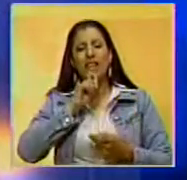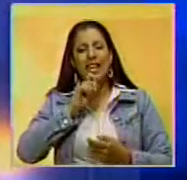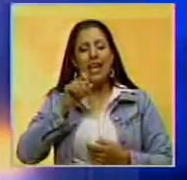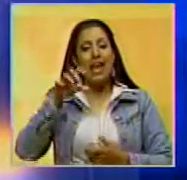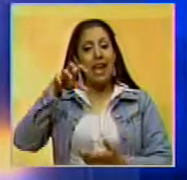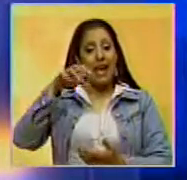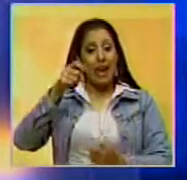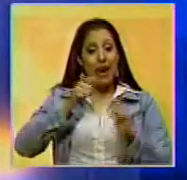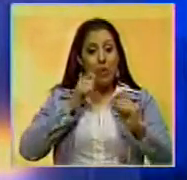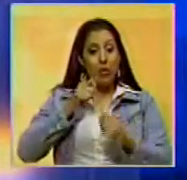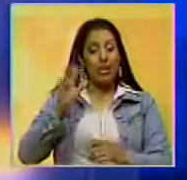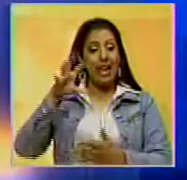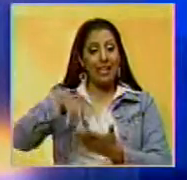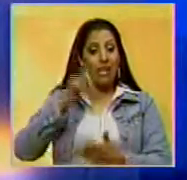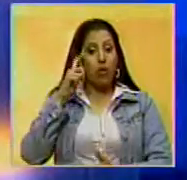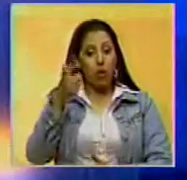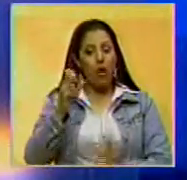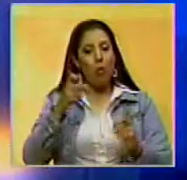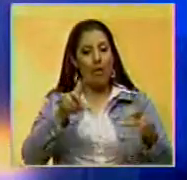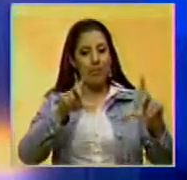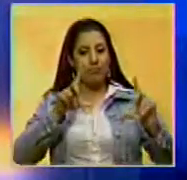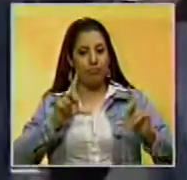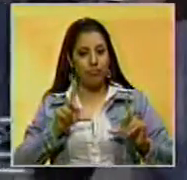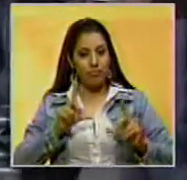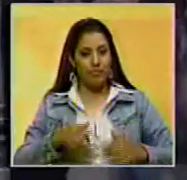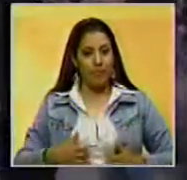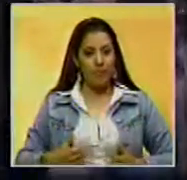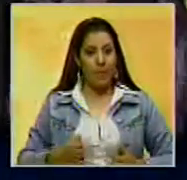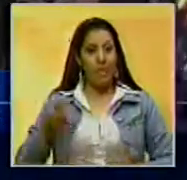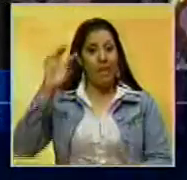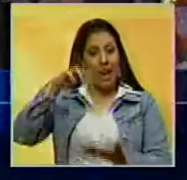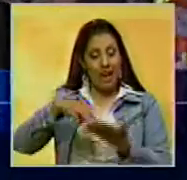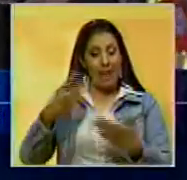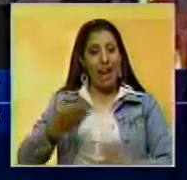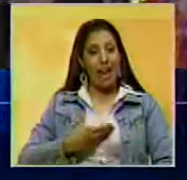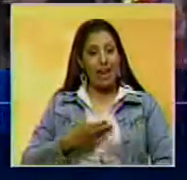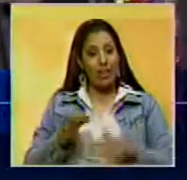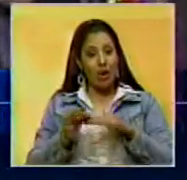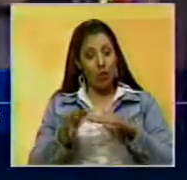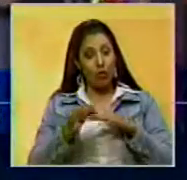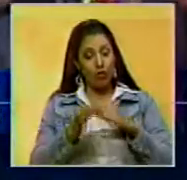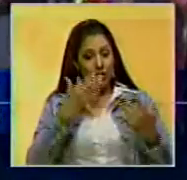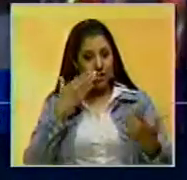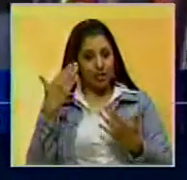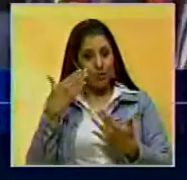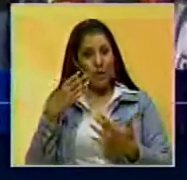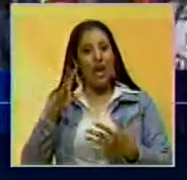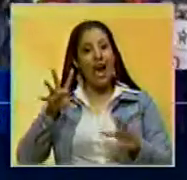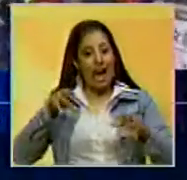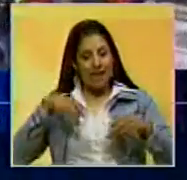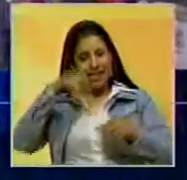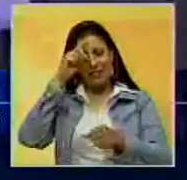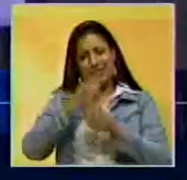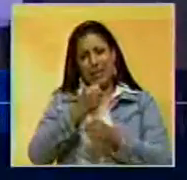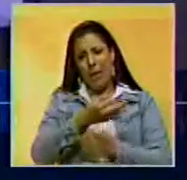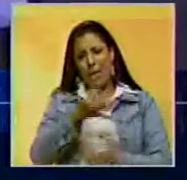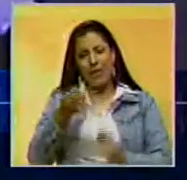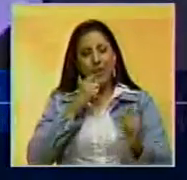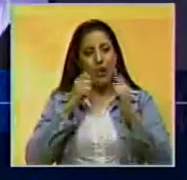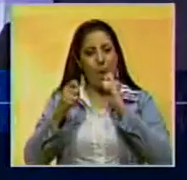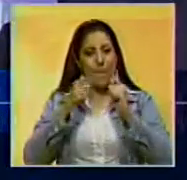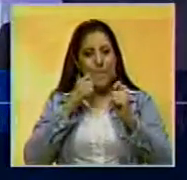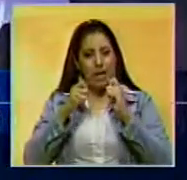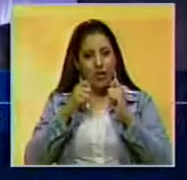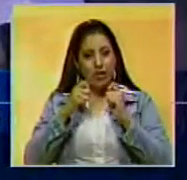estado Guárico, reciben nuevas distinciones. En Aragua, la alcaldía del municipio José Ángel Lamas reconoció la labor de nuestros